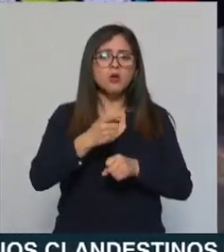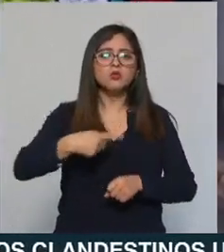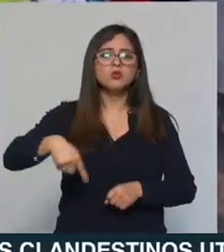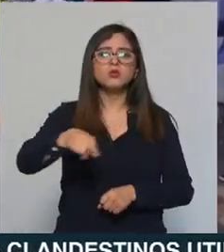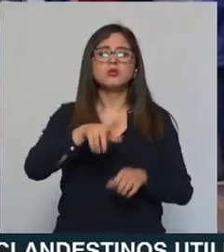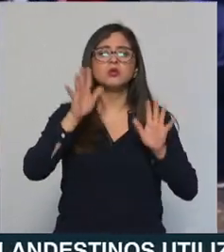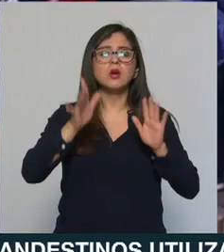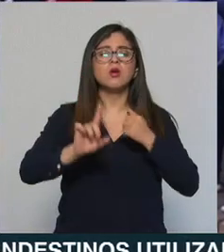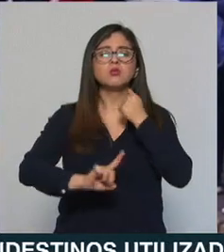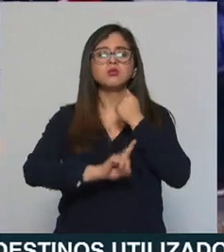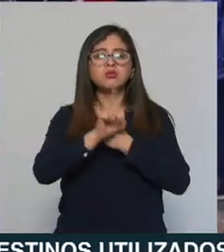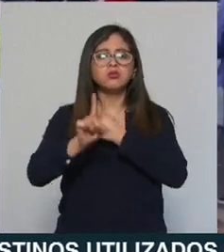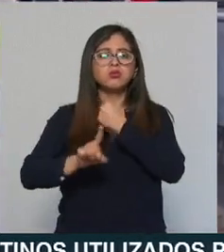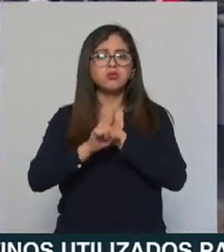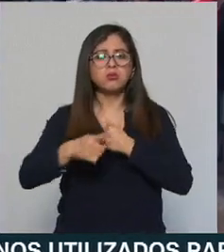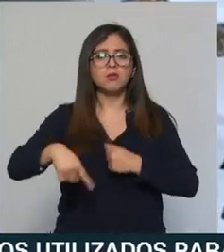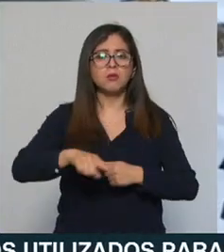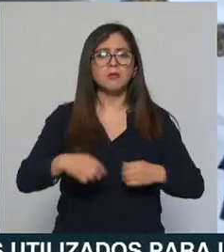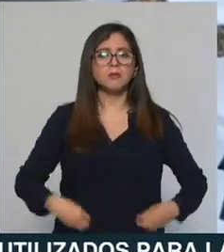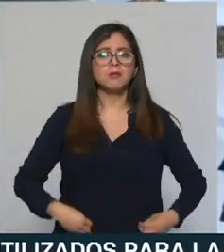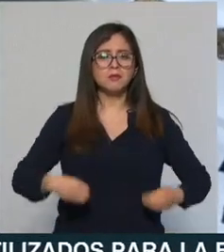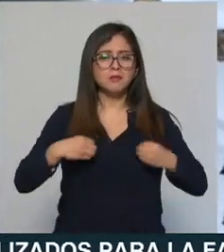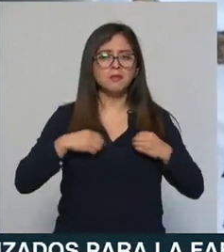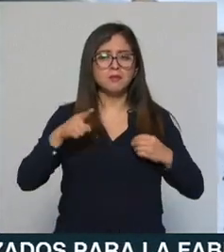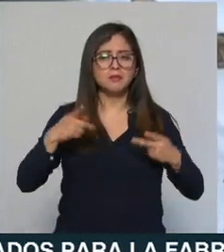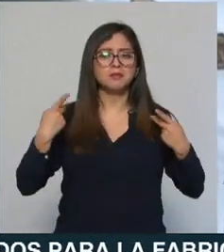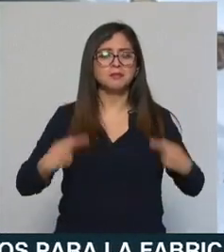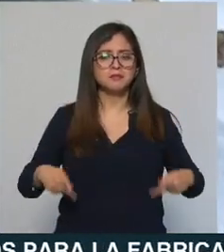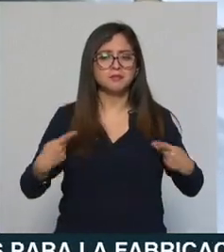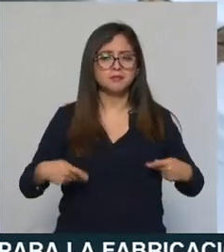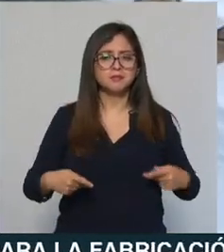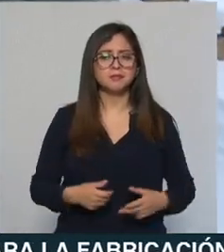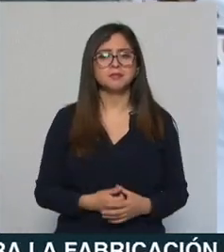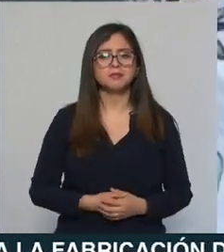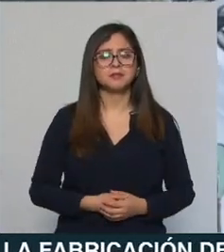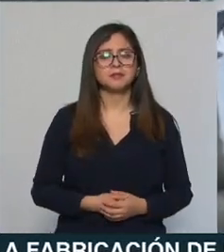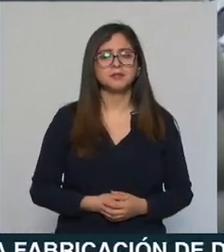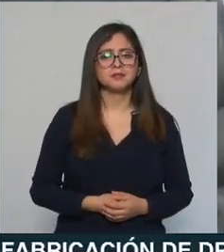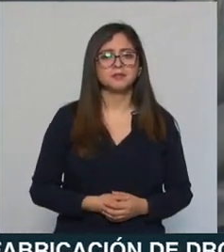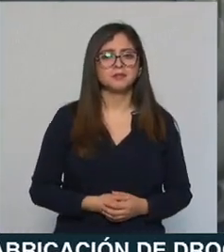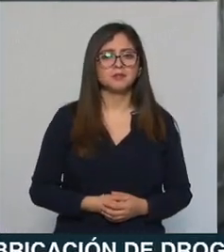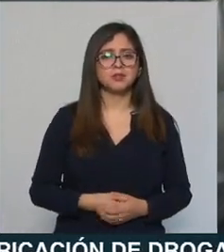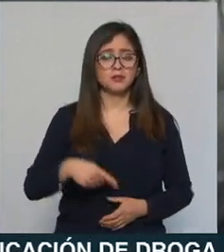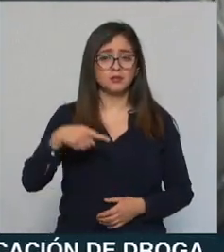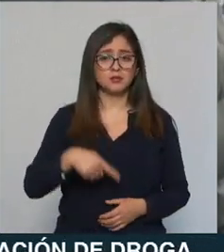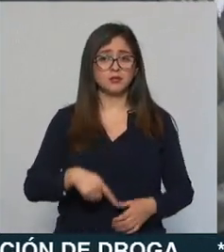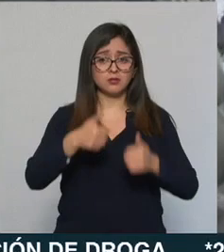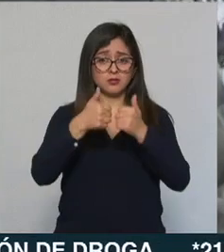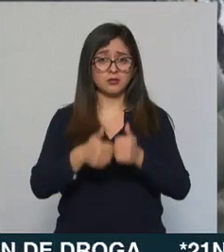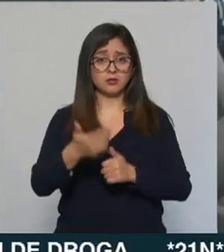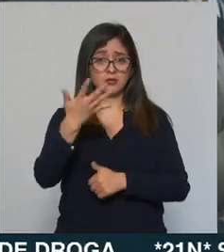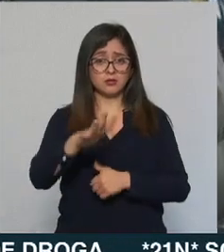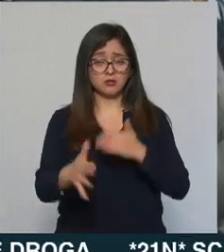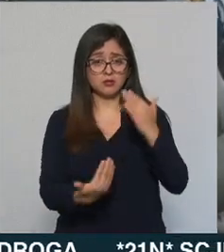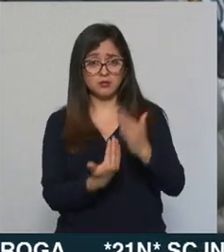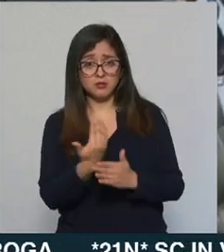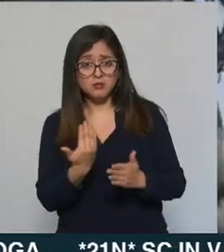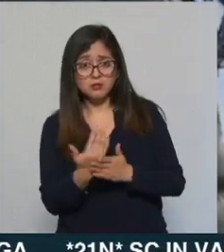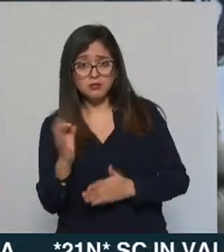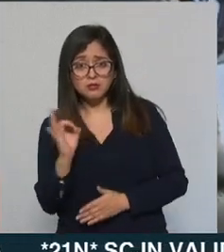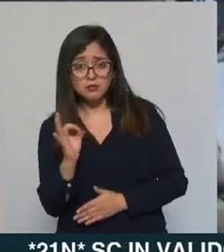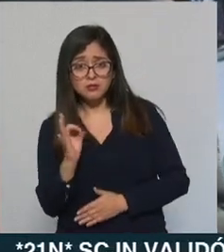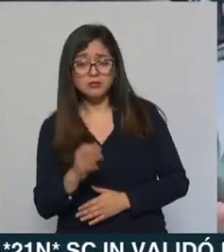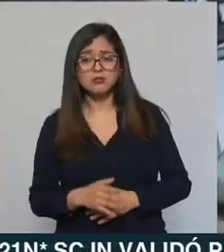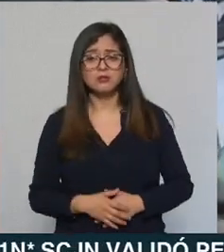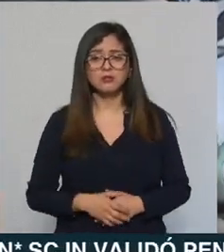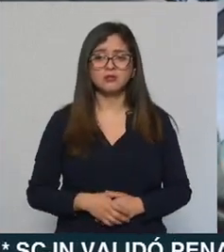y deteriorar cada día la calidad de vida de la gente. Pues estarán aquí hasta las 10 de la mañana, ¿verdad? Yo ¿Me parece? estoy considerando